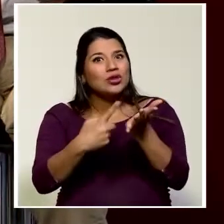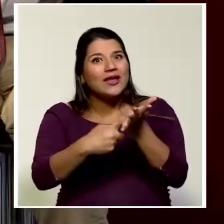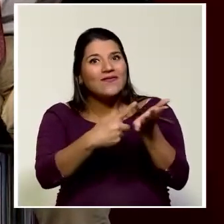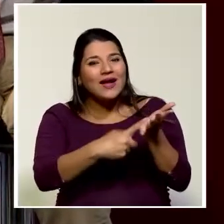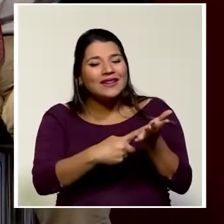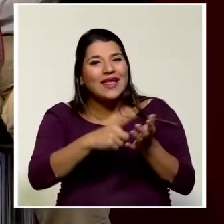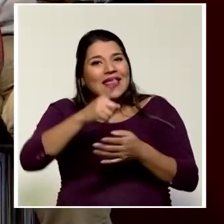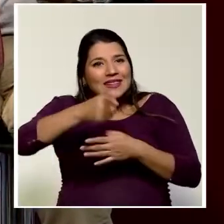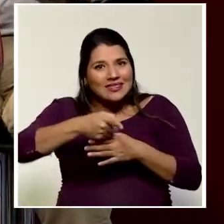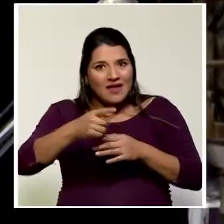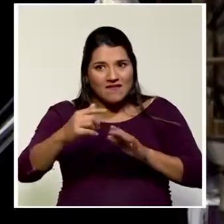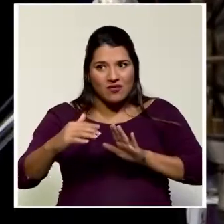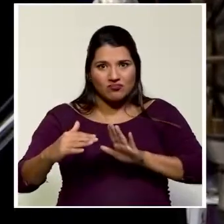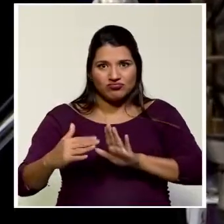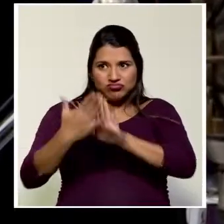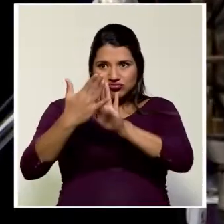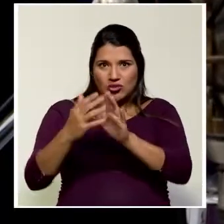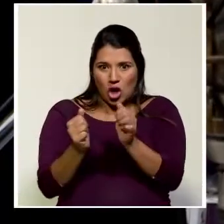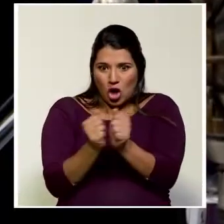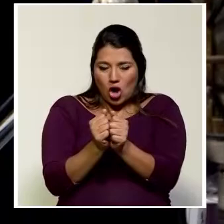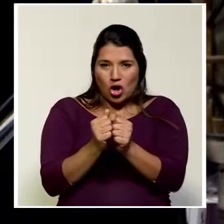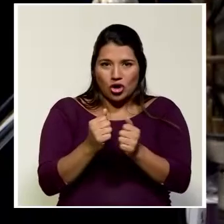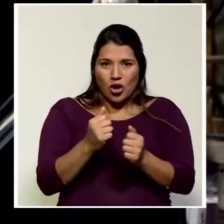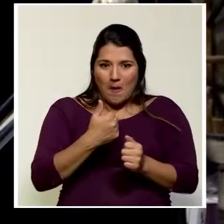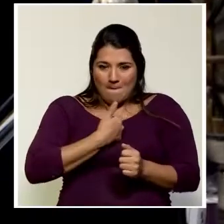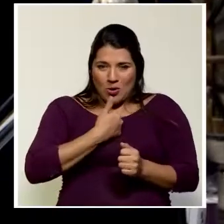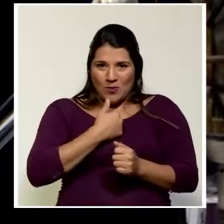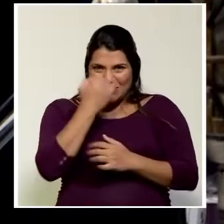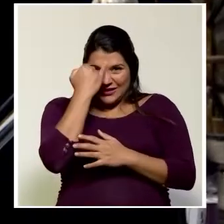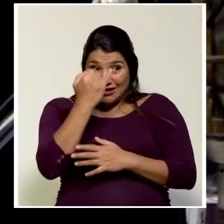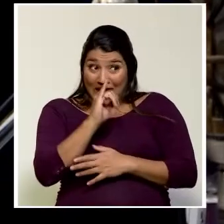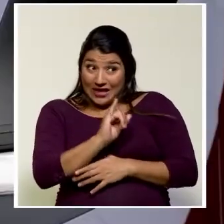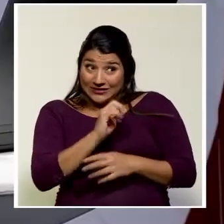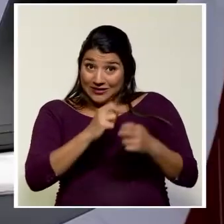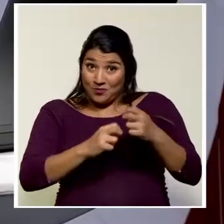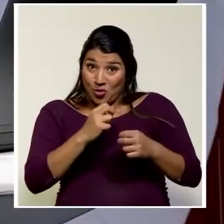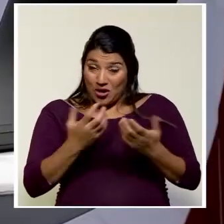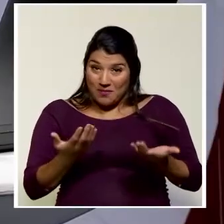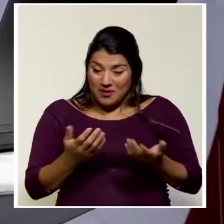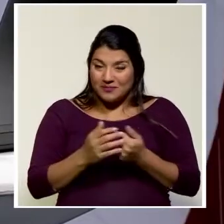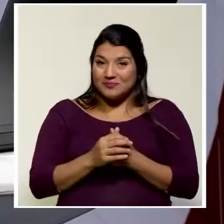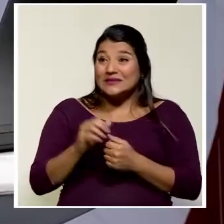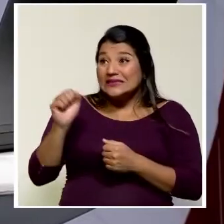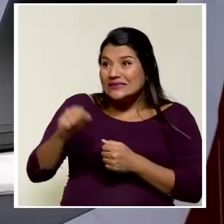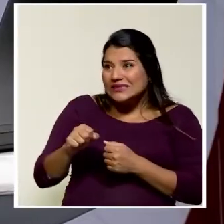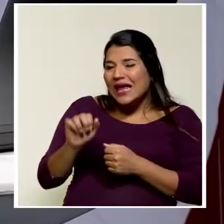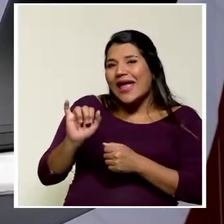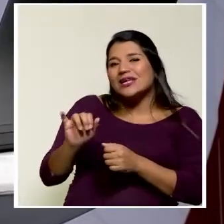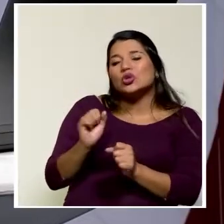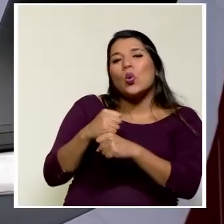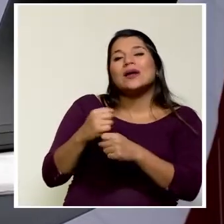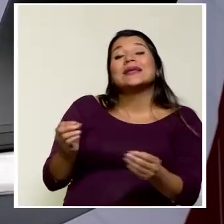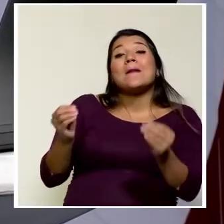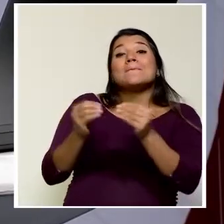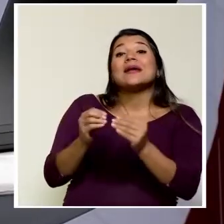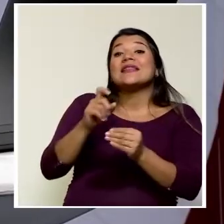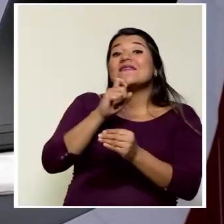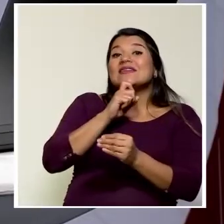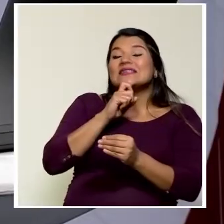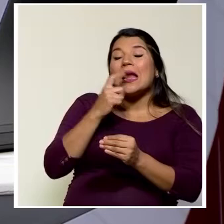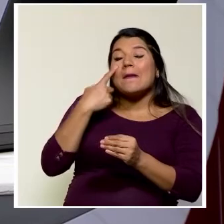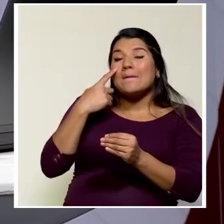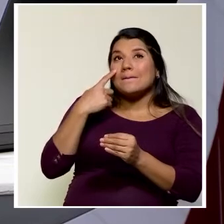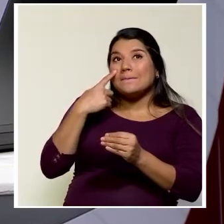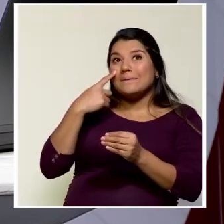que confrontarse con sus propias ideas y ahí es donde está el problema. Claro, y eso hace difícil a la población Claro. y entiendo que haya una